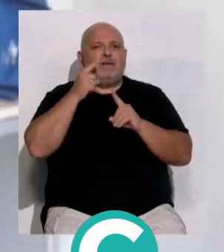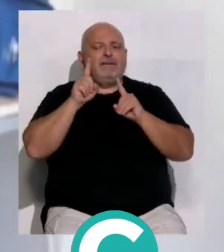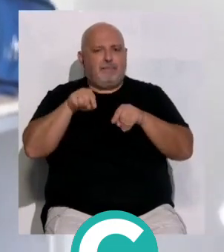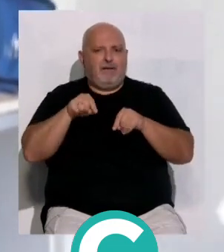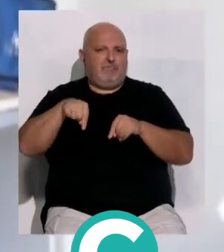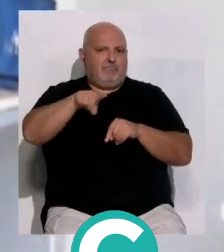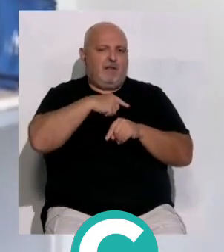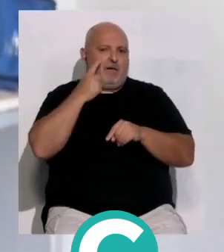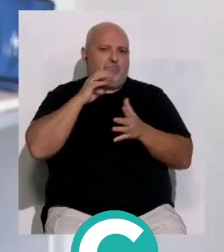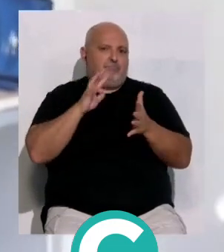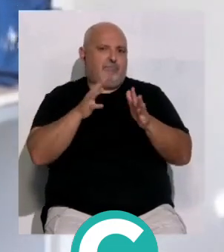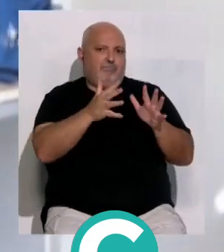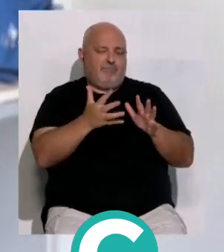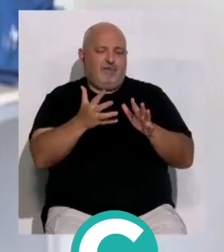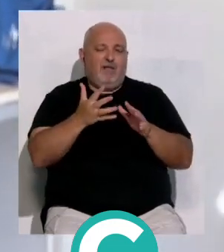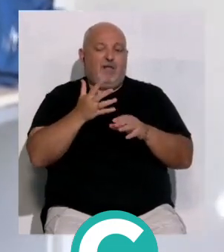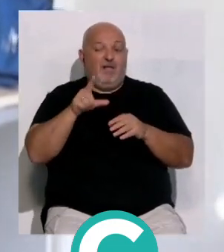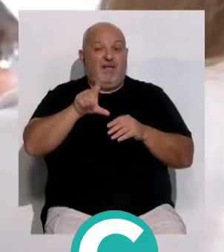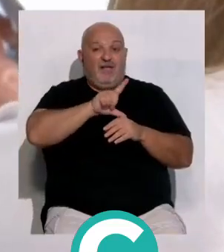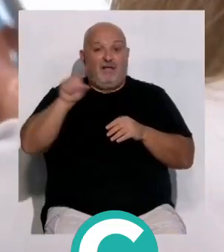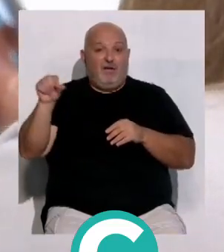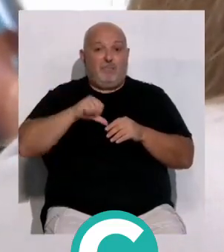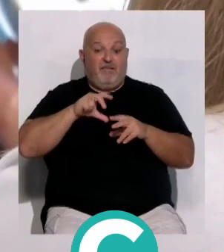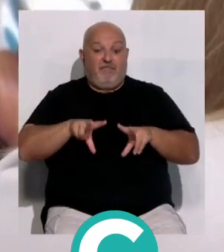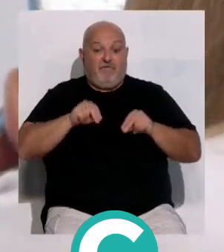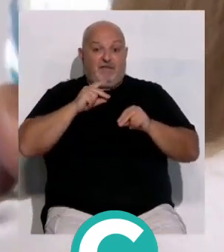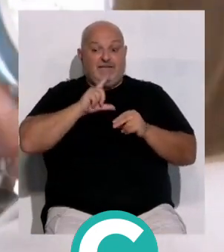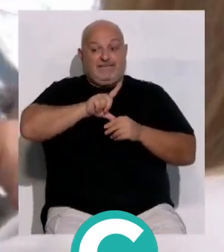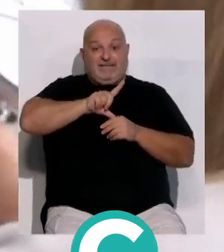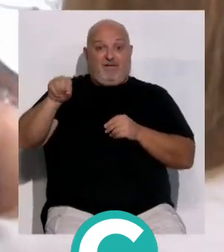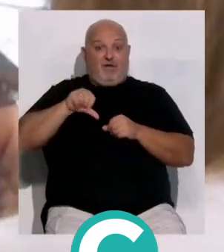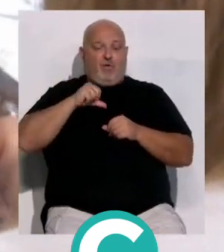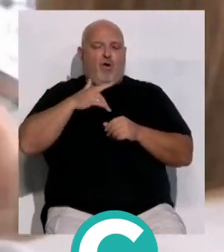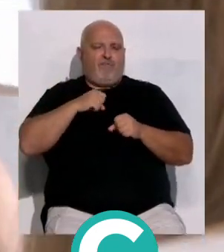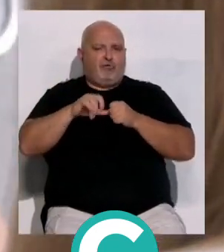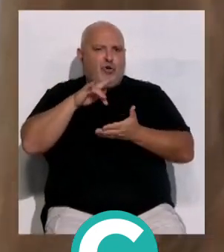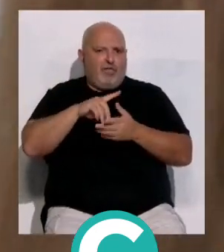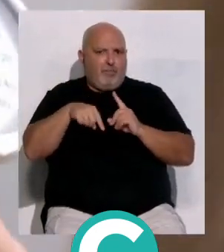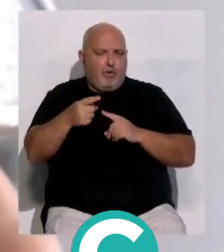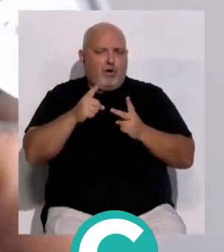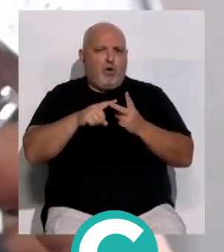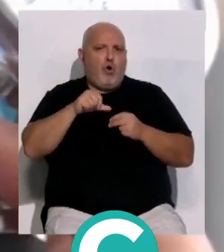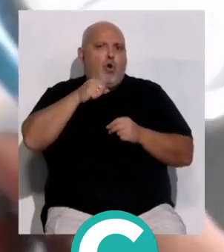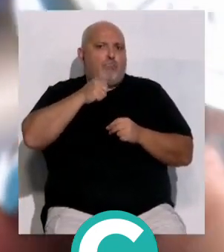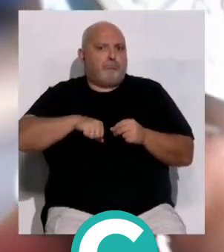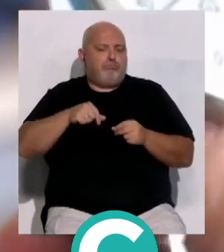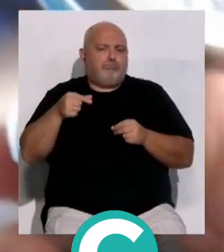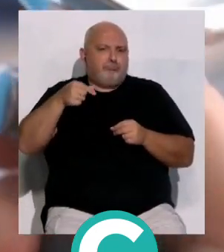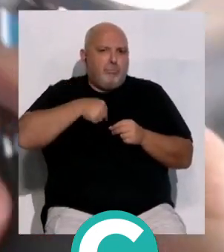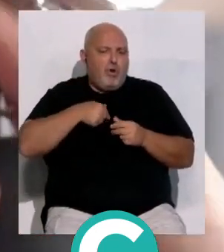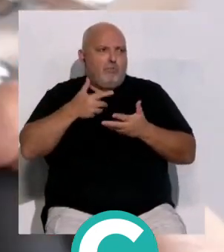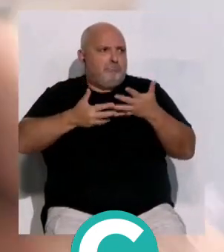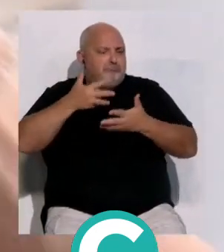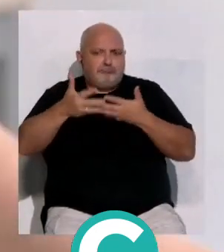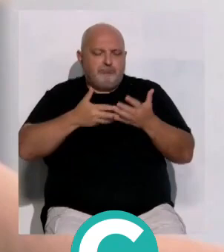vida. Date cuenta que ellos han salido del hospital una vez que han tenido un infarto, o personas que han sido intervenidas mediante cirugía